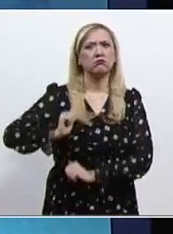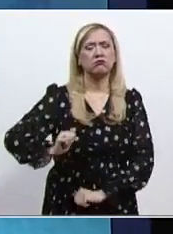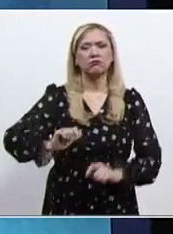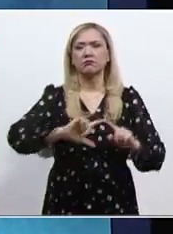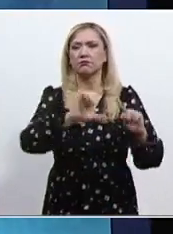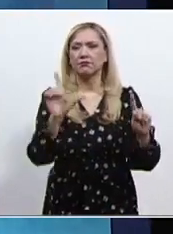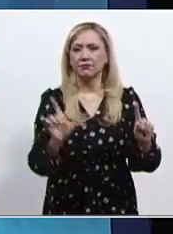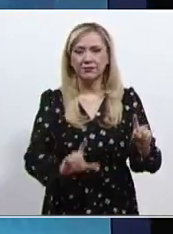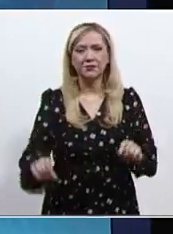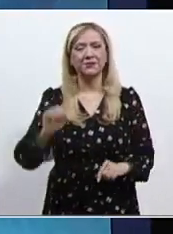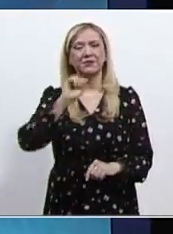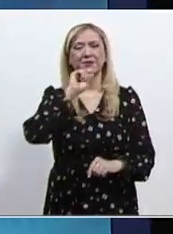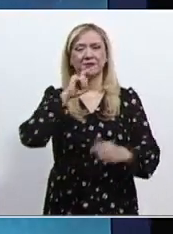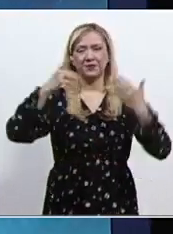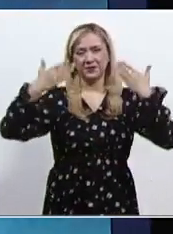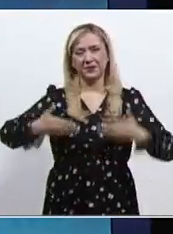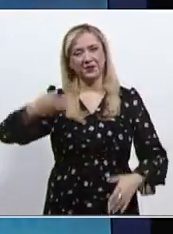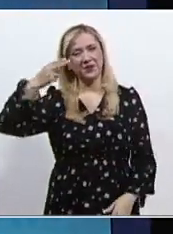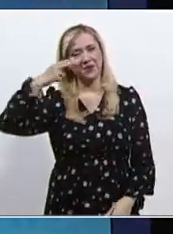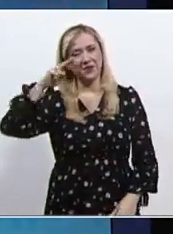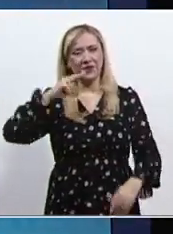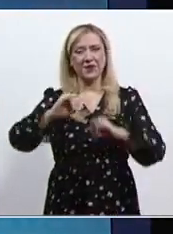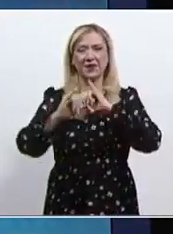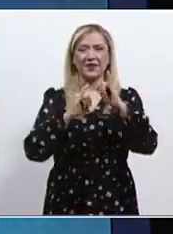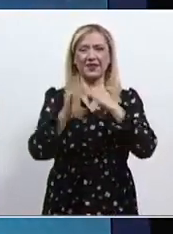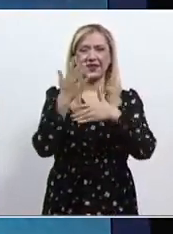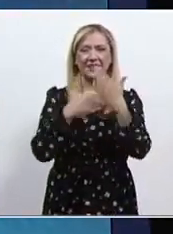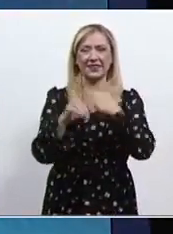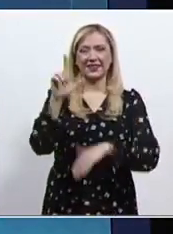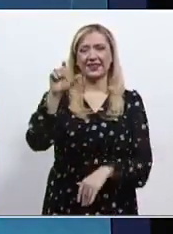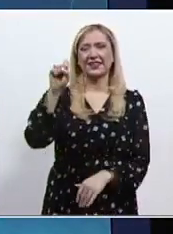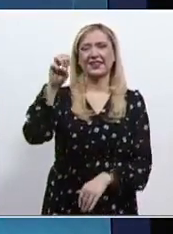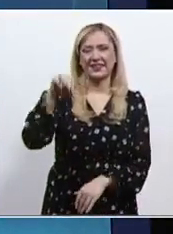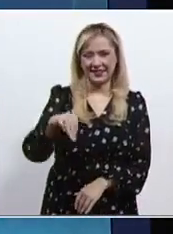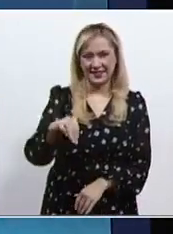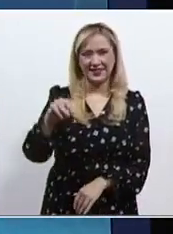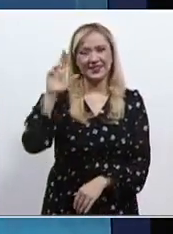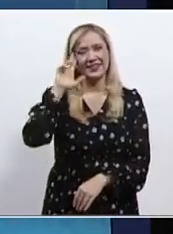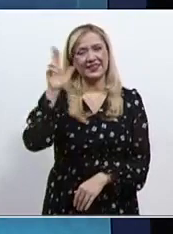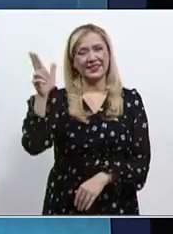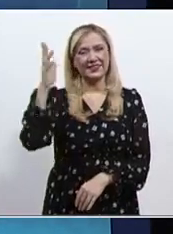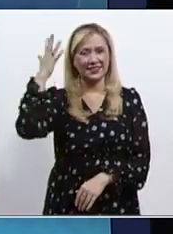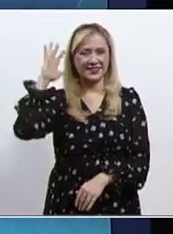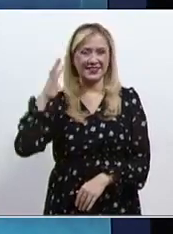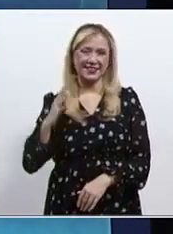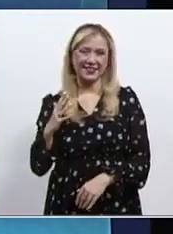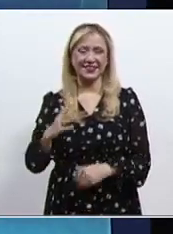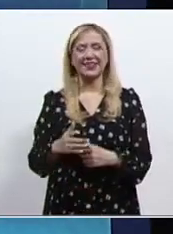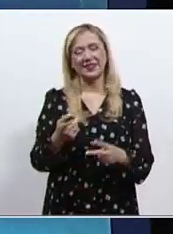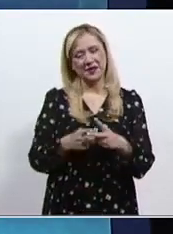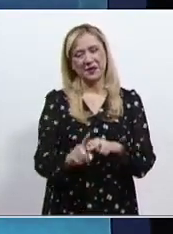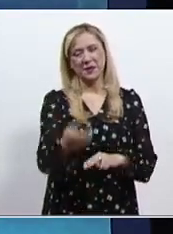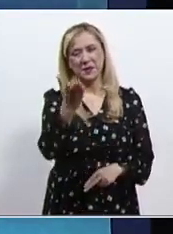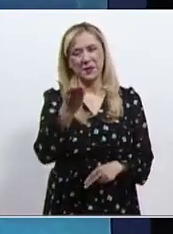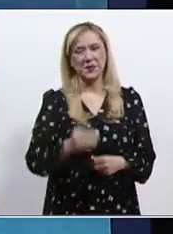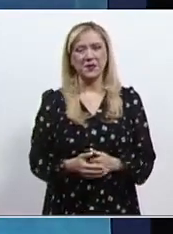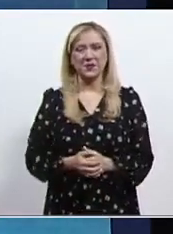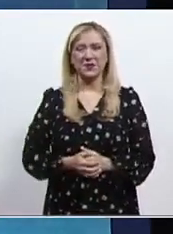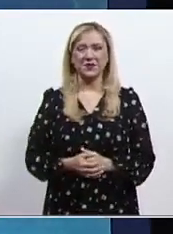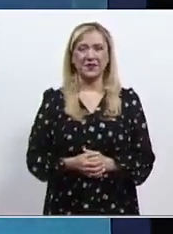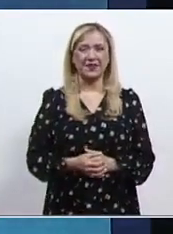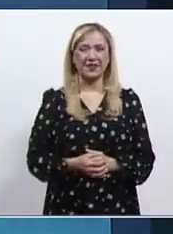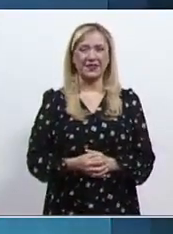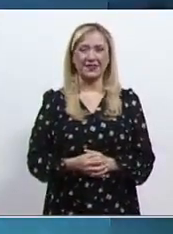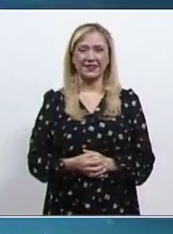saludo con gusto A mi compañera Nidia Díaz en la interpretación En lengua de señas mexicana Hola Nidia y es así como iniciamos